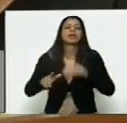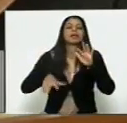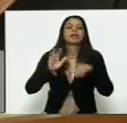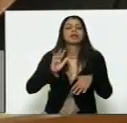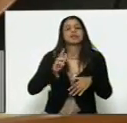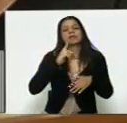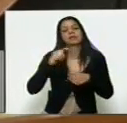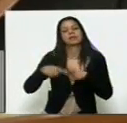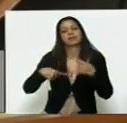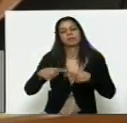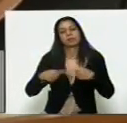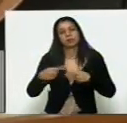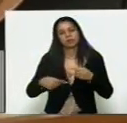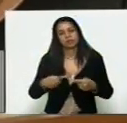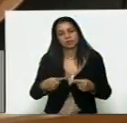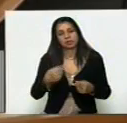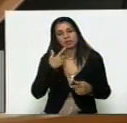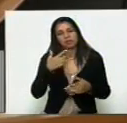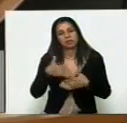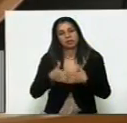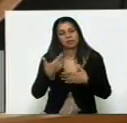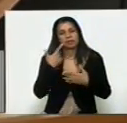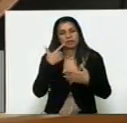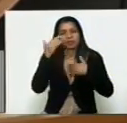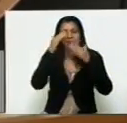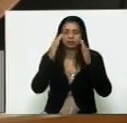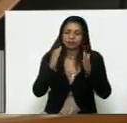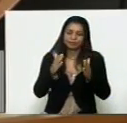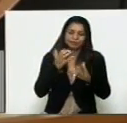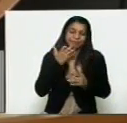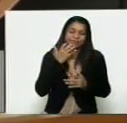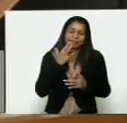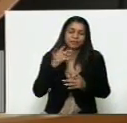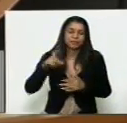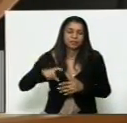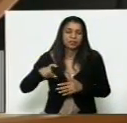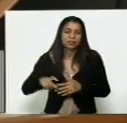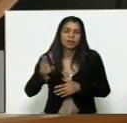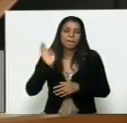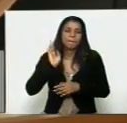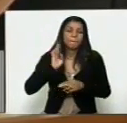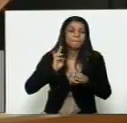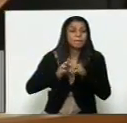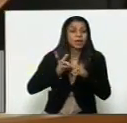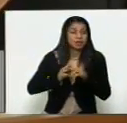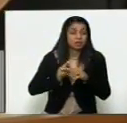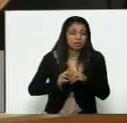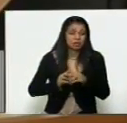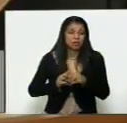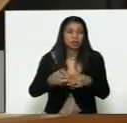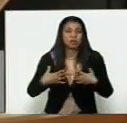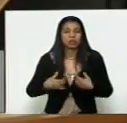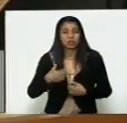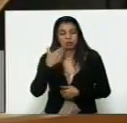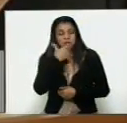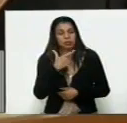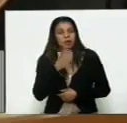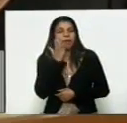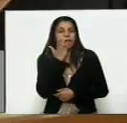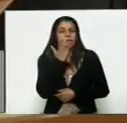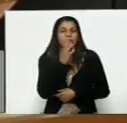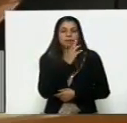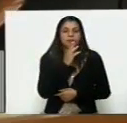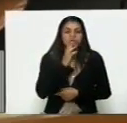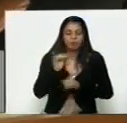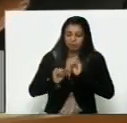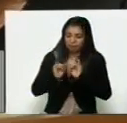Los procedimientos e intervenciones que impliquen riesgos de la vida y la salud de las madres, los